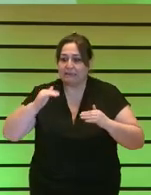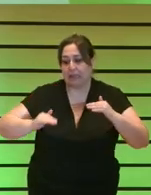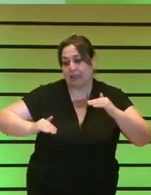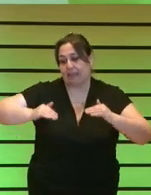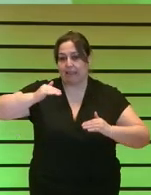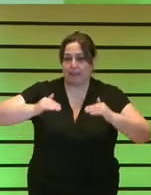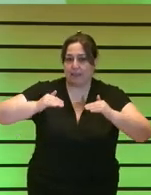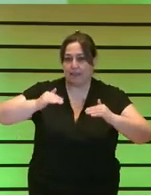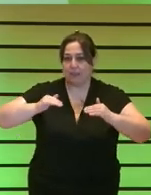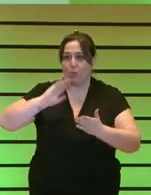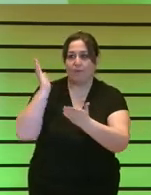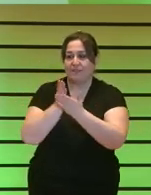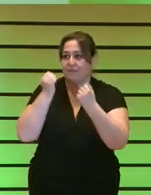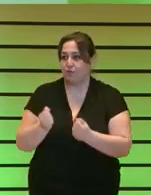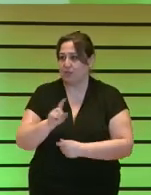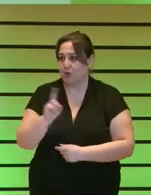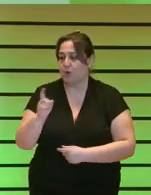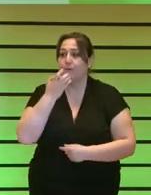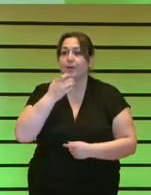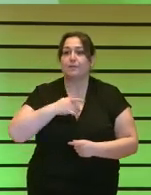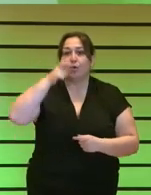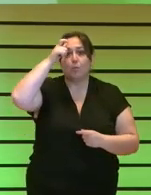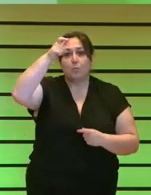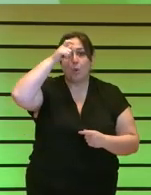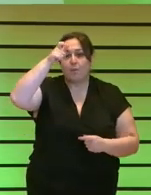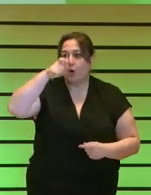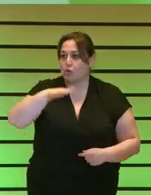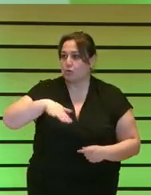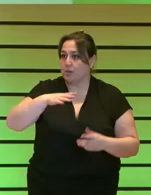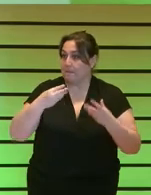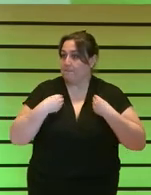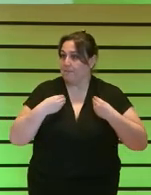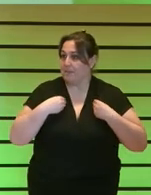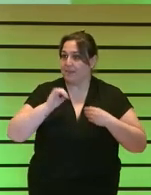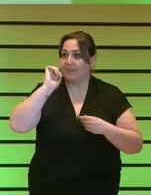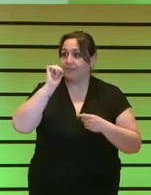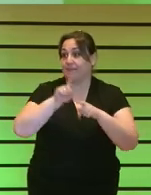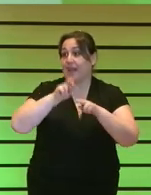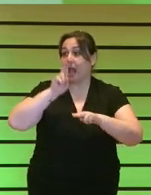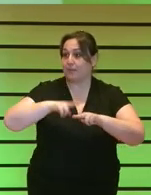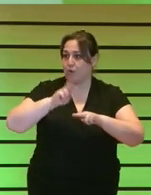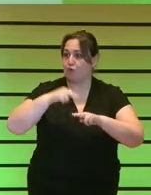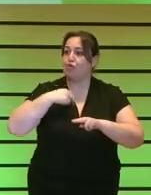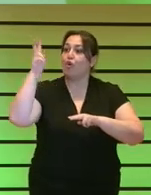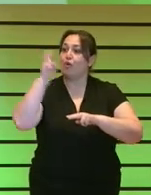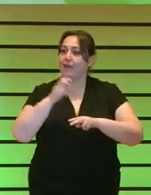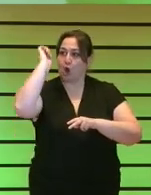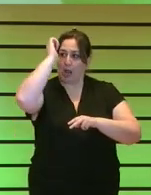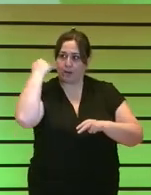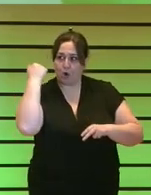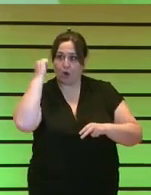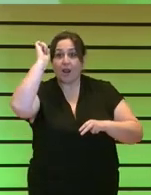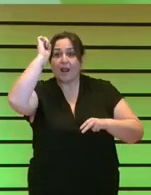ser comarcas que viven del Carbón Yo vengo de Zaragoza Yo vengo de Aragón vale tierra minera